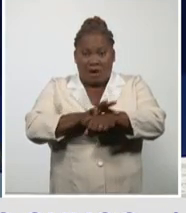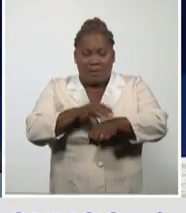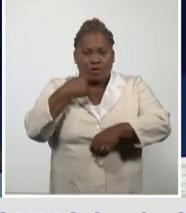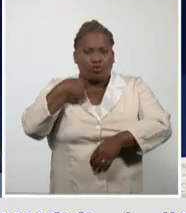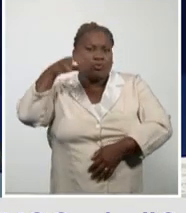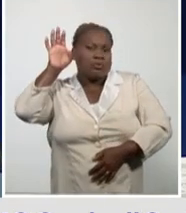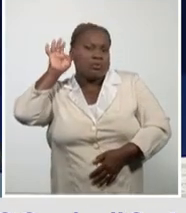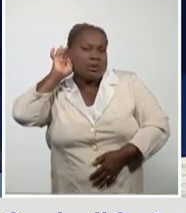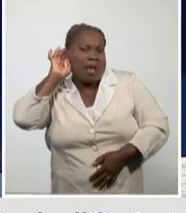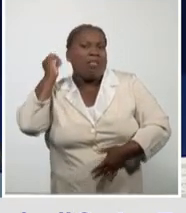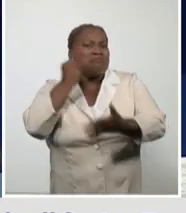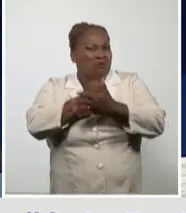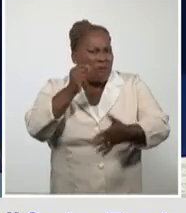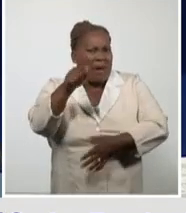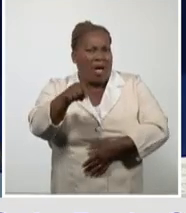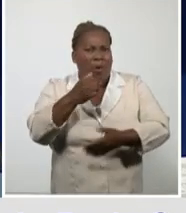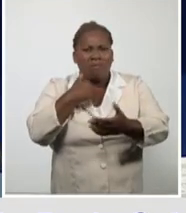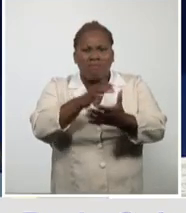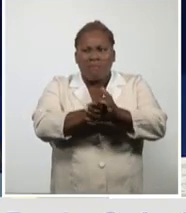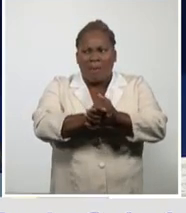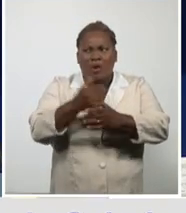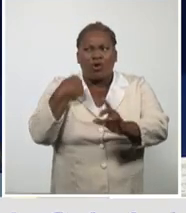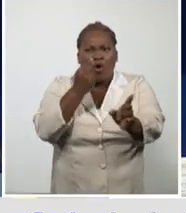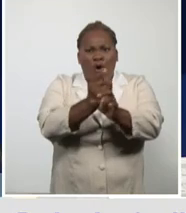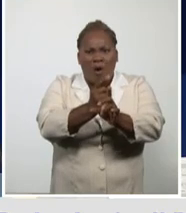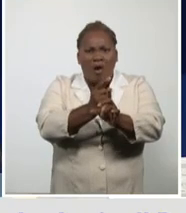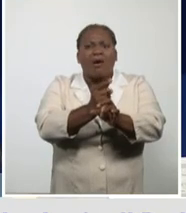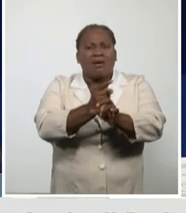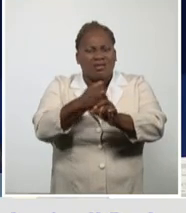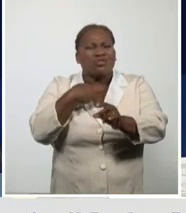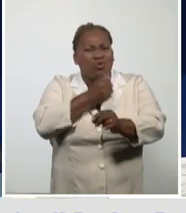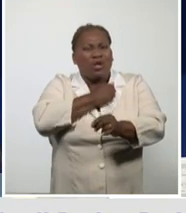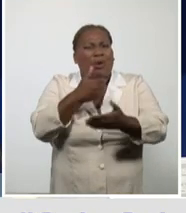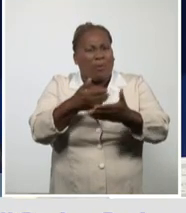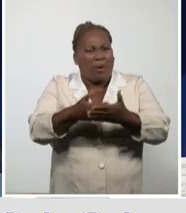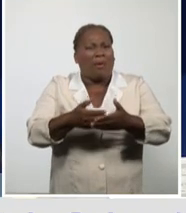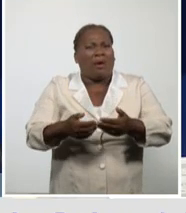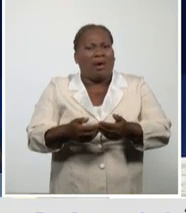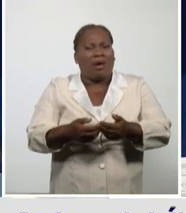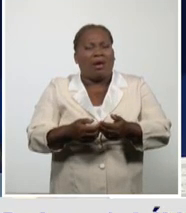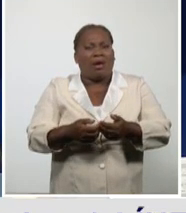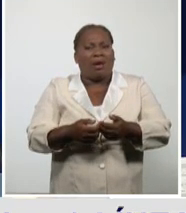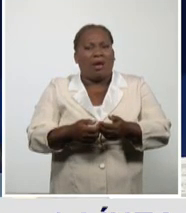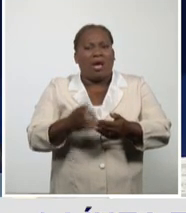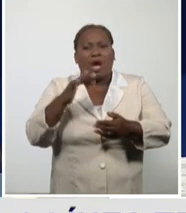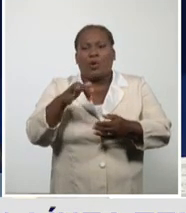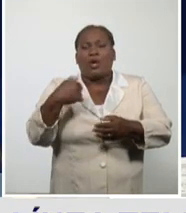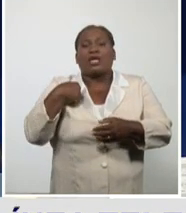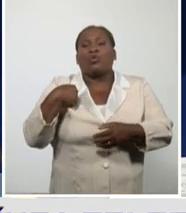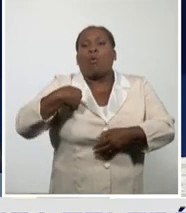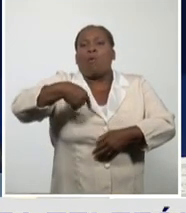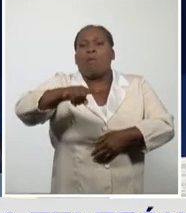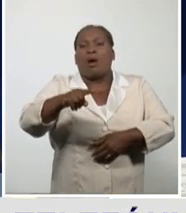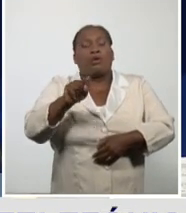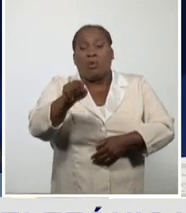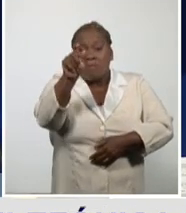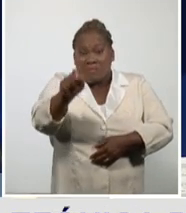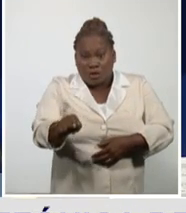sido confirmado y que tú has tenido relaciones con esa persona, bueno, pues, o sea, no es que tú vayas a buscar que te la hagan, que te van a buscar